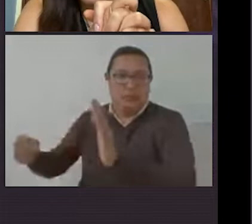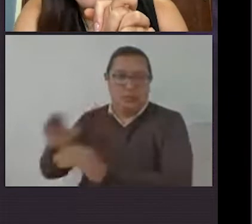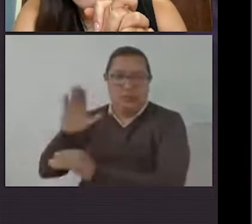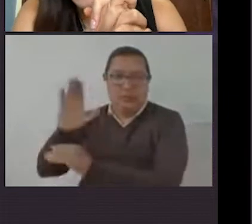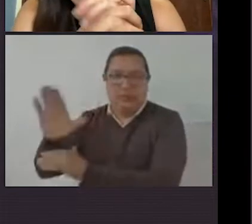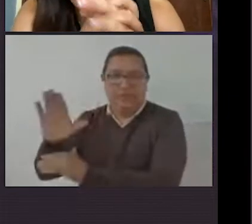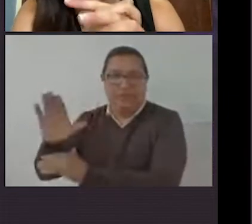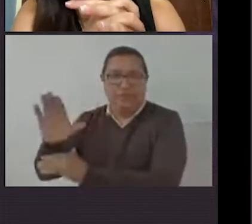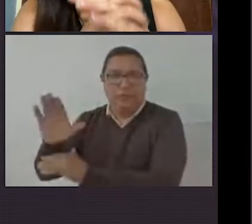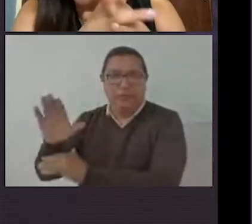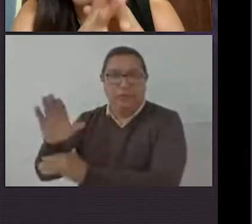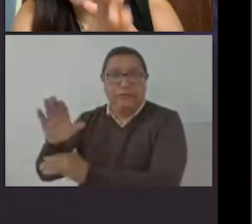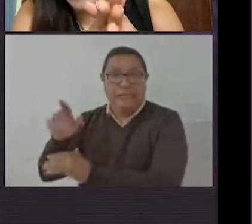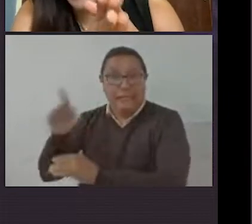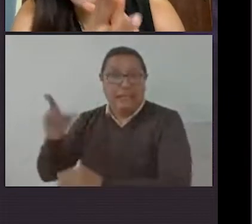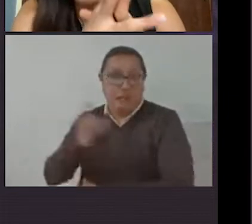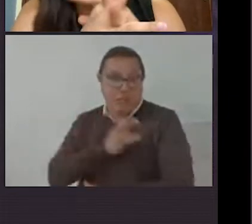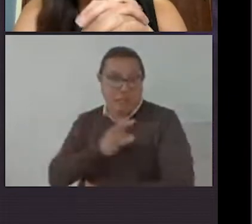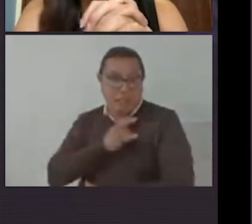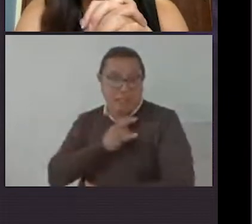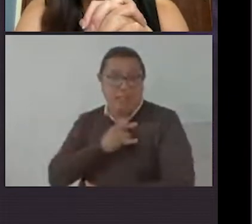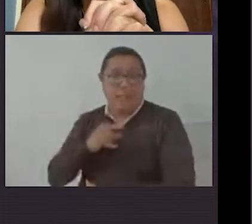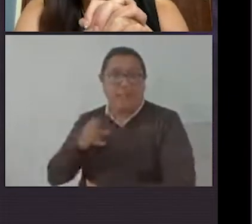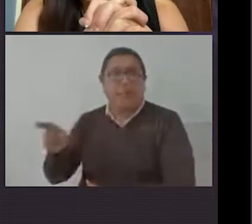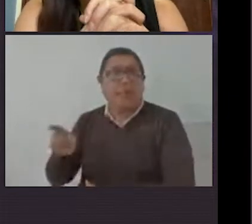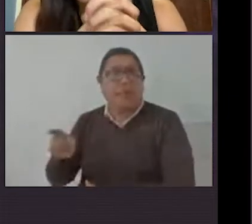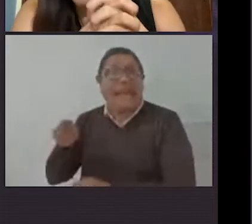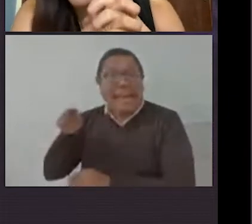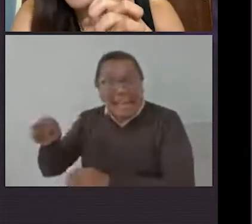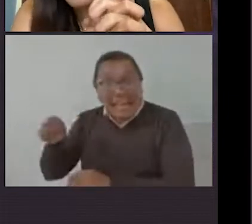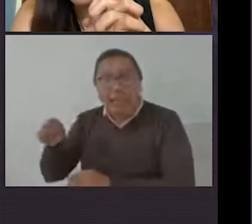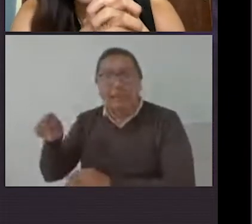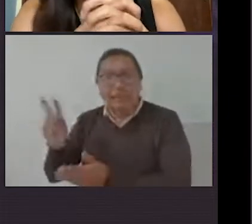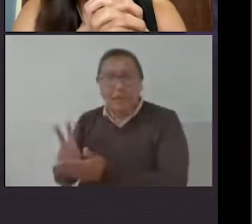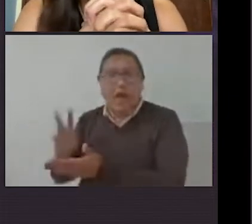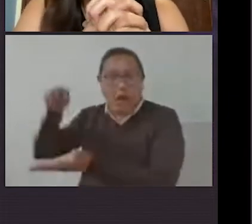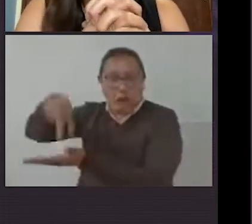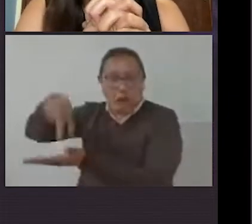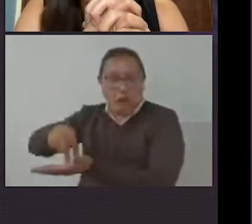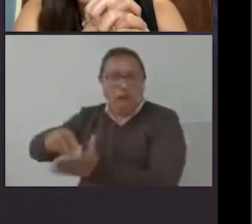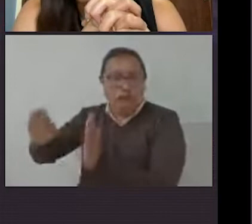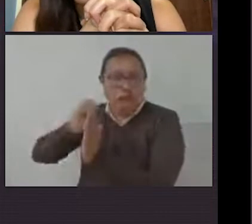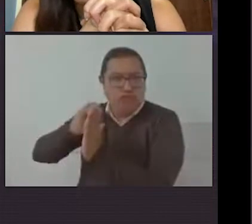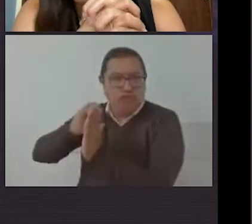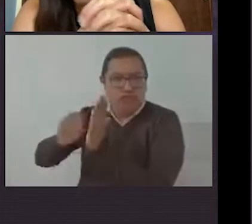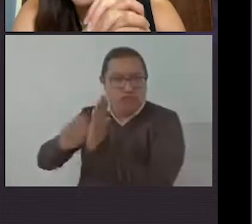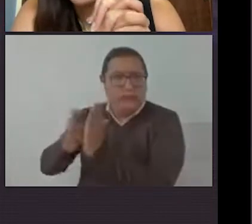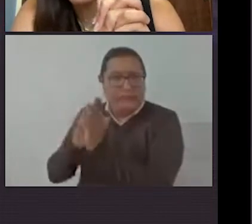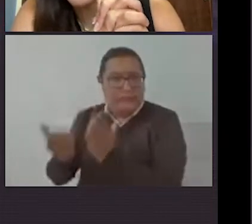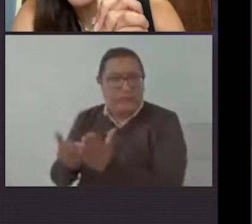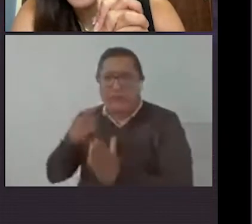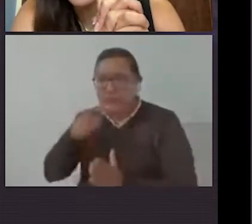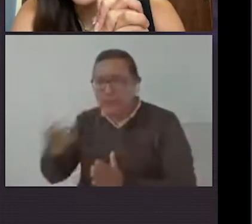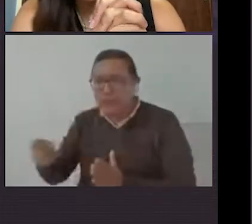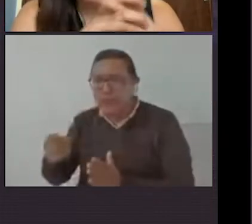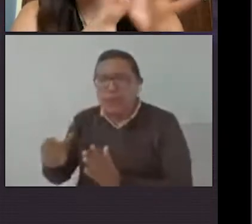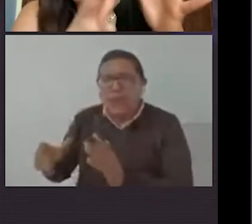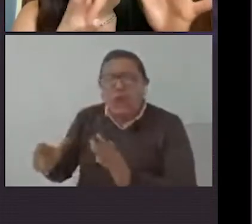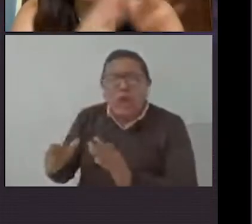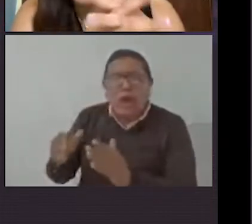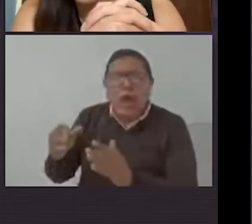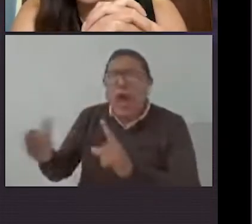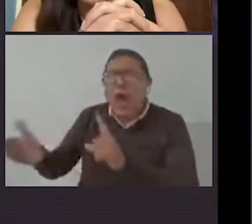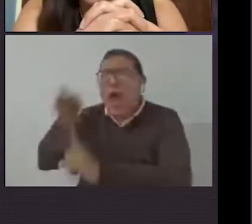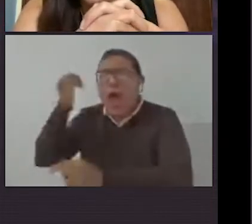que también el autor, bueno, el fundador de este instituto, escribió un libro que se llama Cómo ganar amigos e influir en las personas, que es